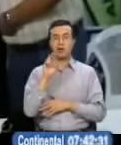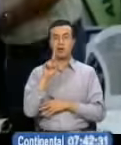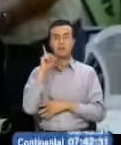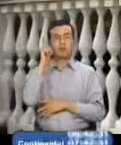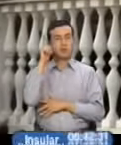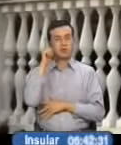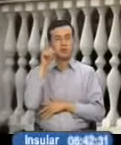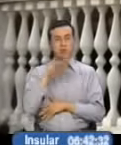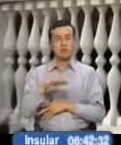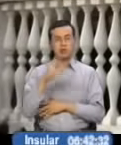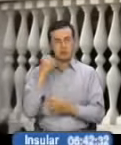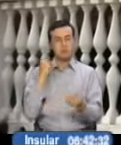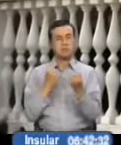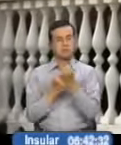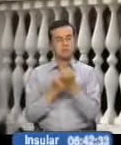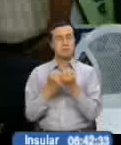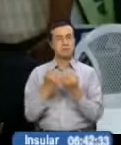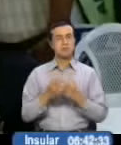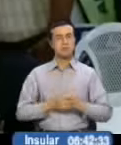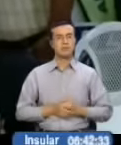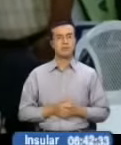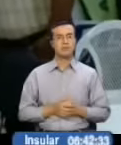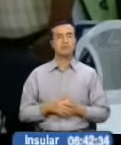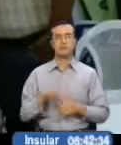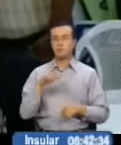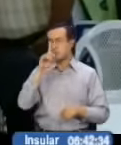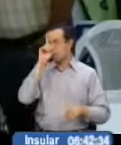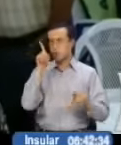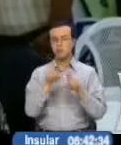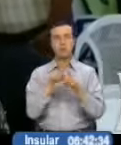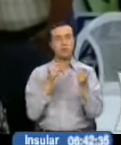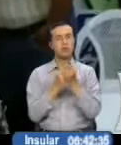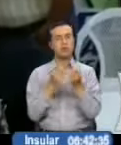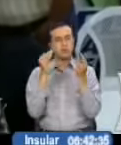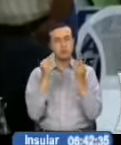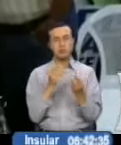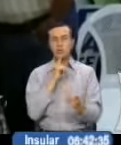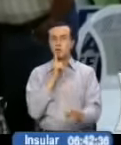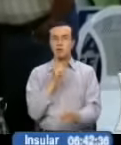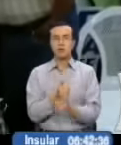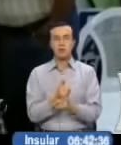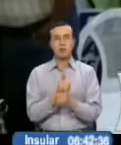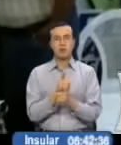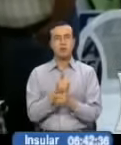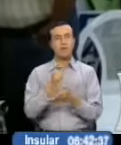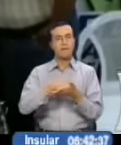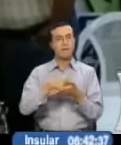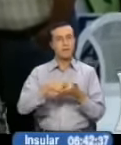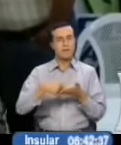de Picuazá, apoya esta iniciativa. Totalmente, totalmente estamos apoyando esa firma para